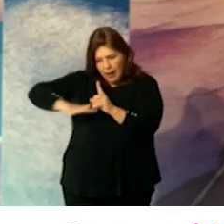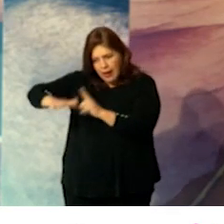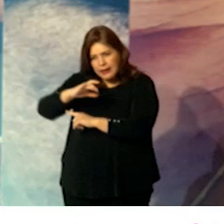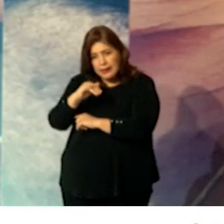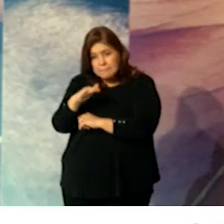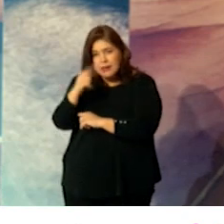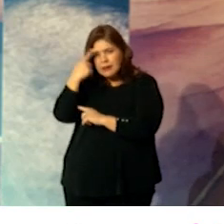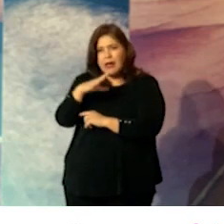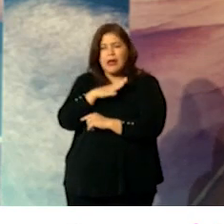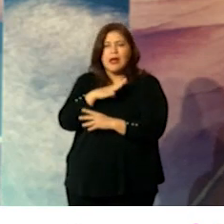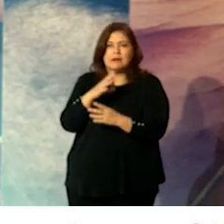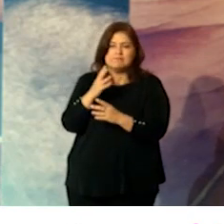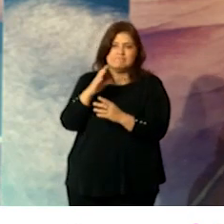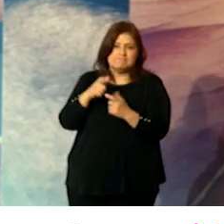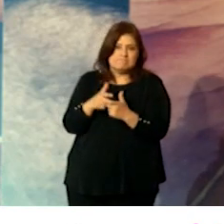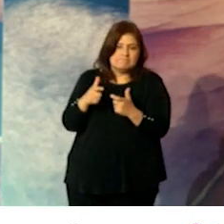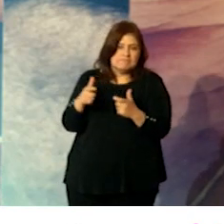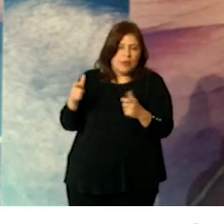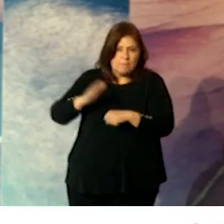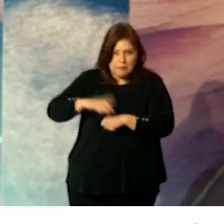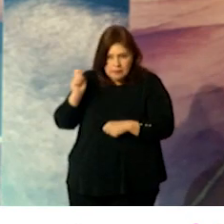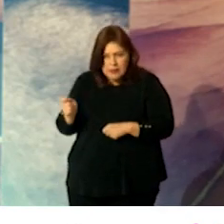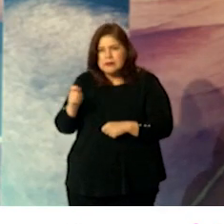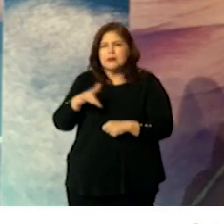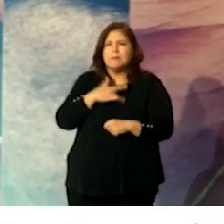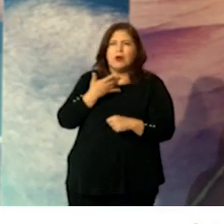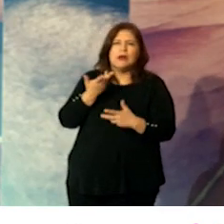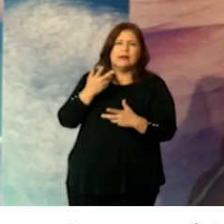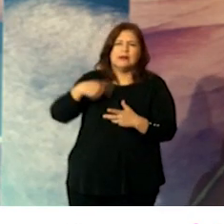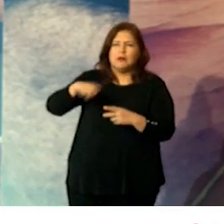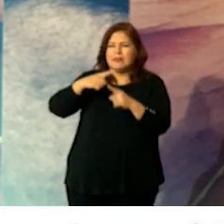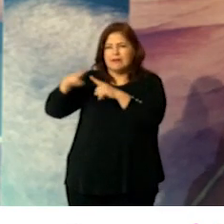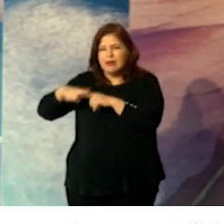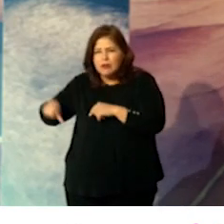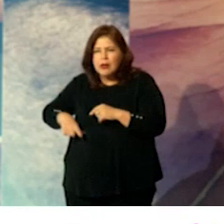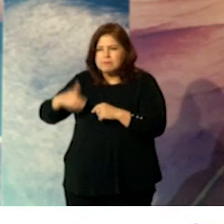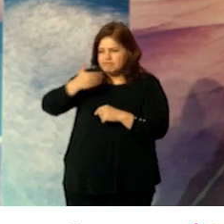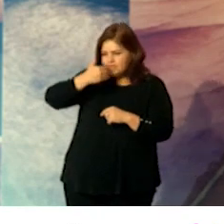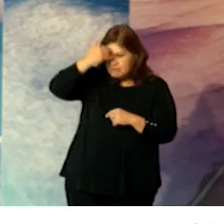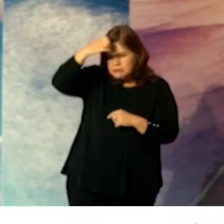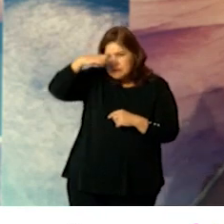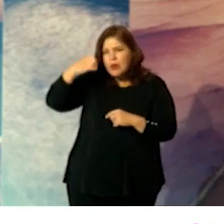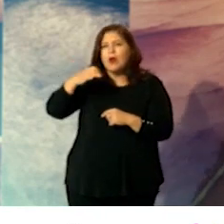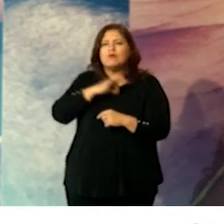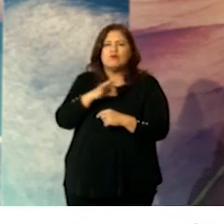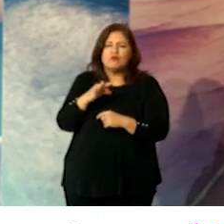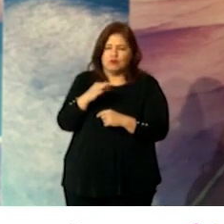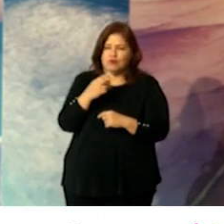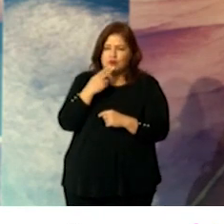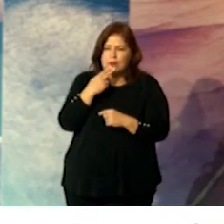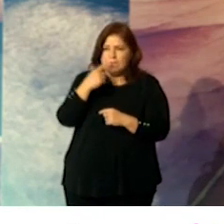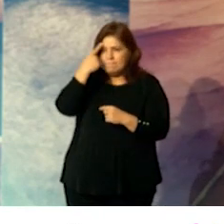han aumentado muchísimo y según el panel intergubernamental de expertos, ha funcionado para la